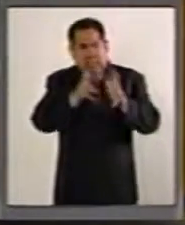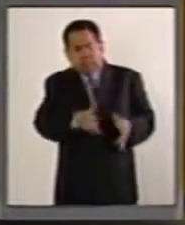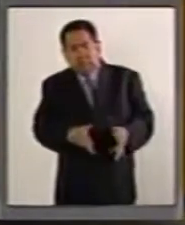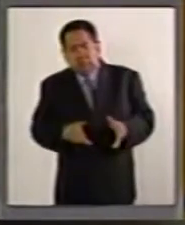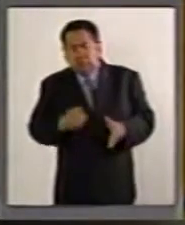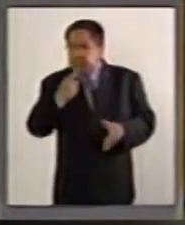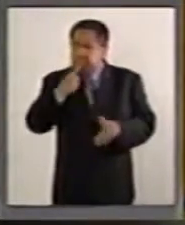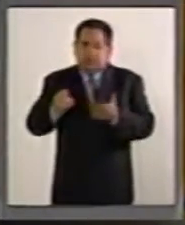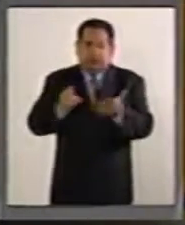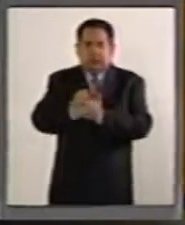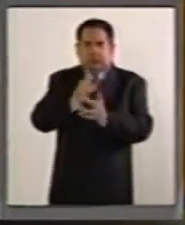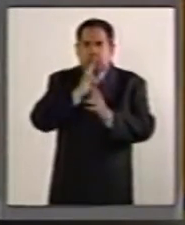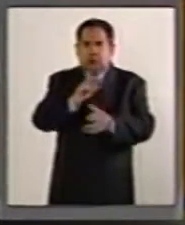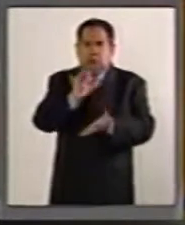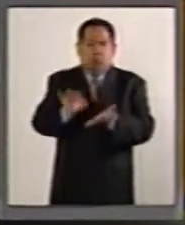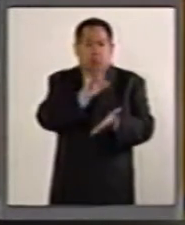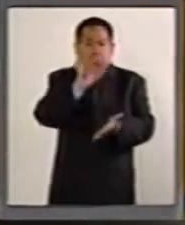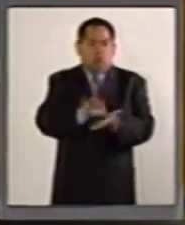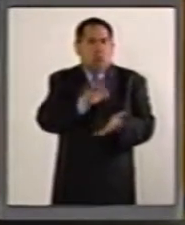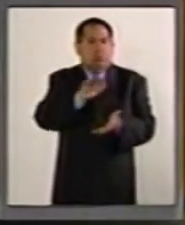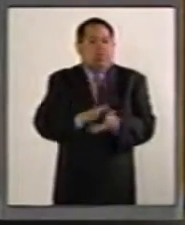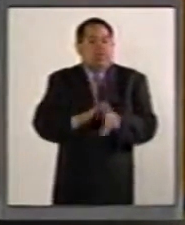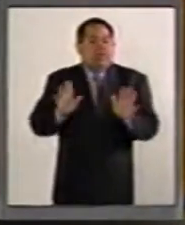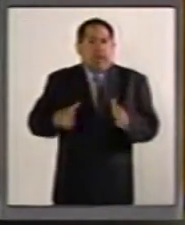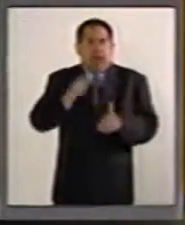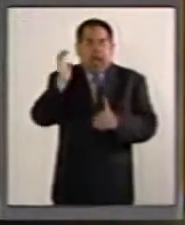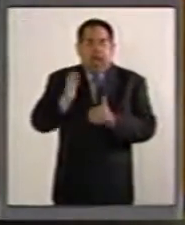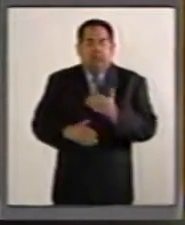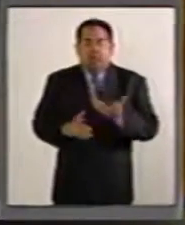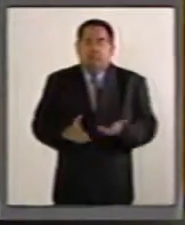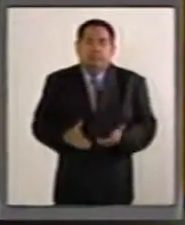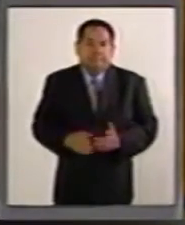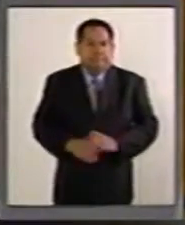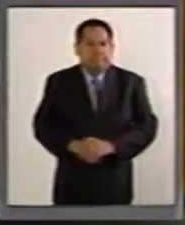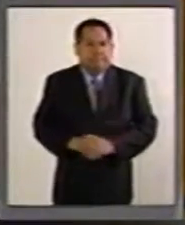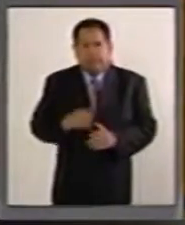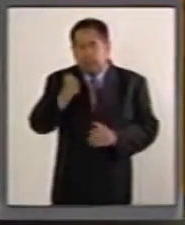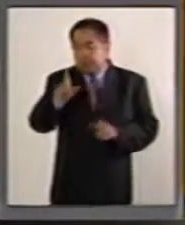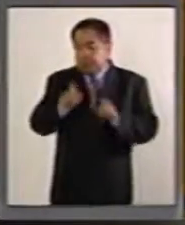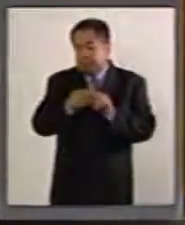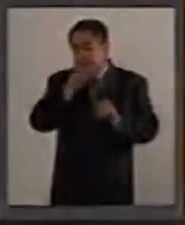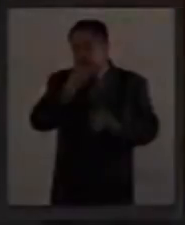sobresee la impugnación de la promovente. Es lo que quería decir.